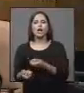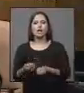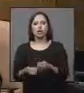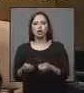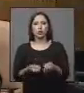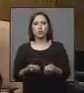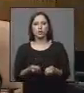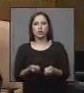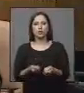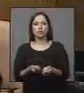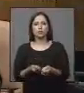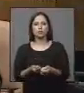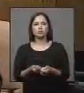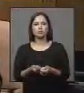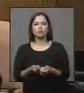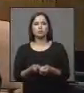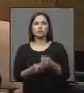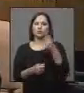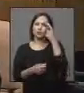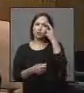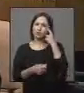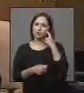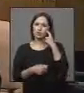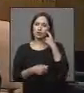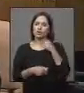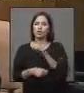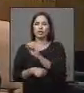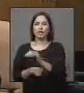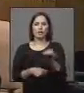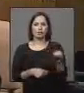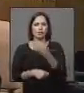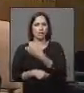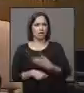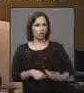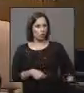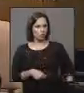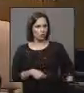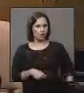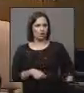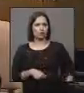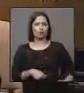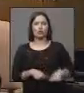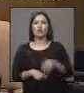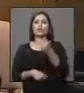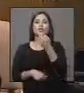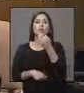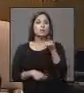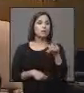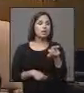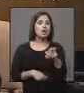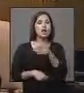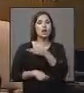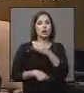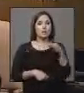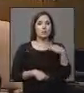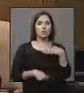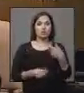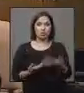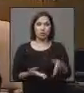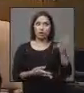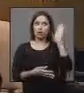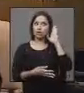hay que avisarle al Gobierno por intermedio suyo y del Ministro que nos escucha atentamente, señora